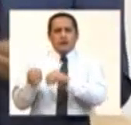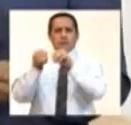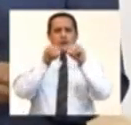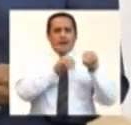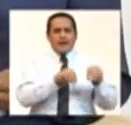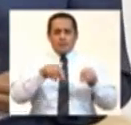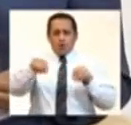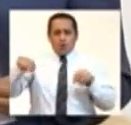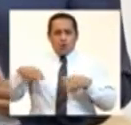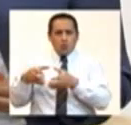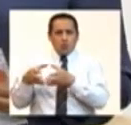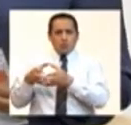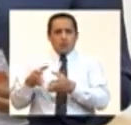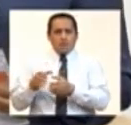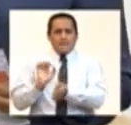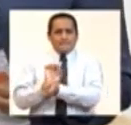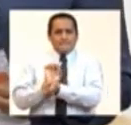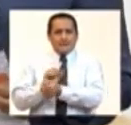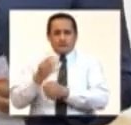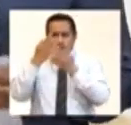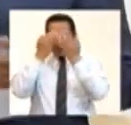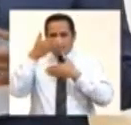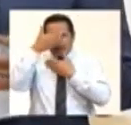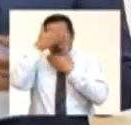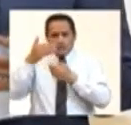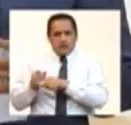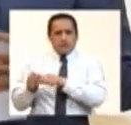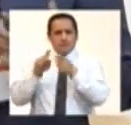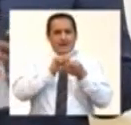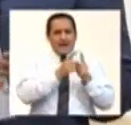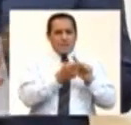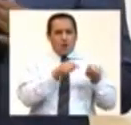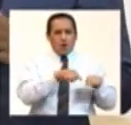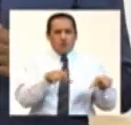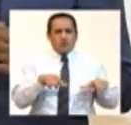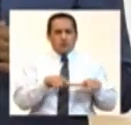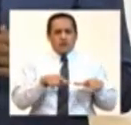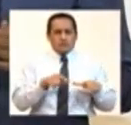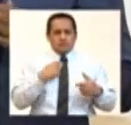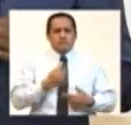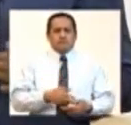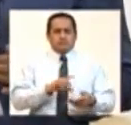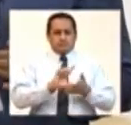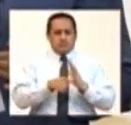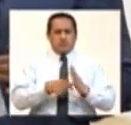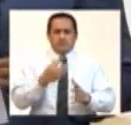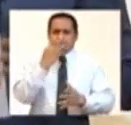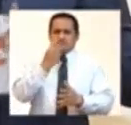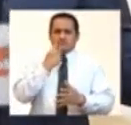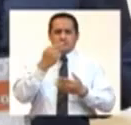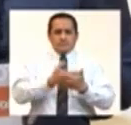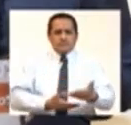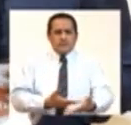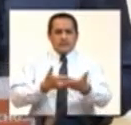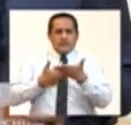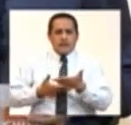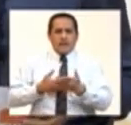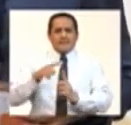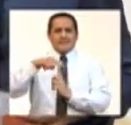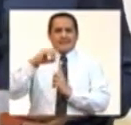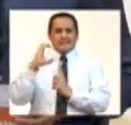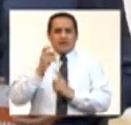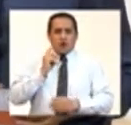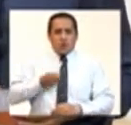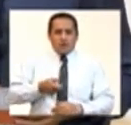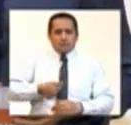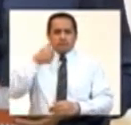un traslado a una cárcel común. Este recurso llegó de manera excepcional al Tribunal Constitucional, donde se les